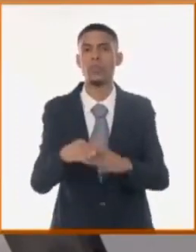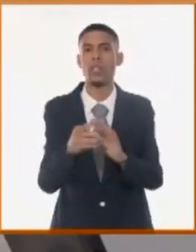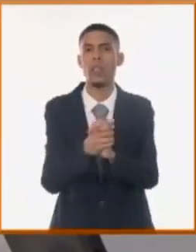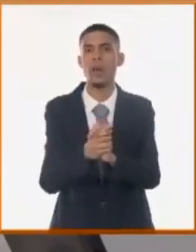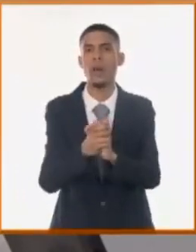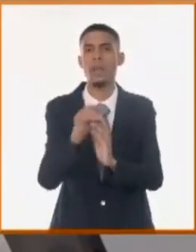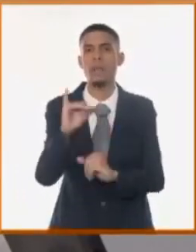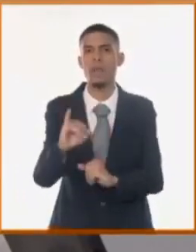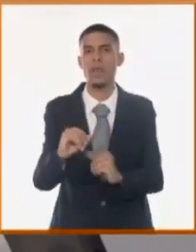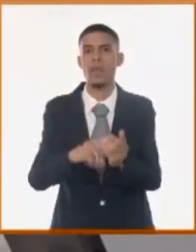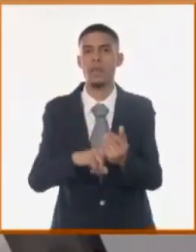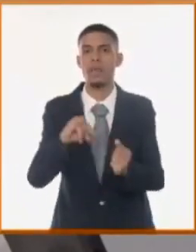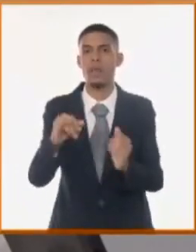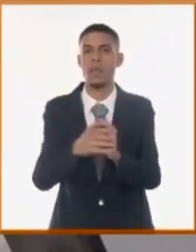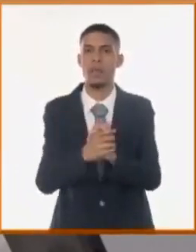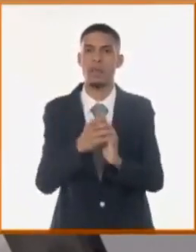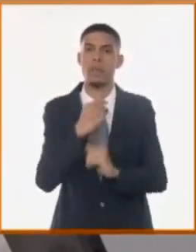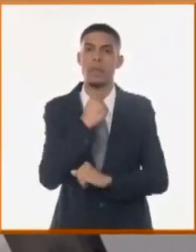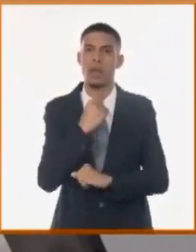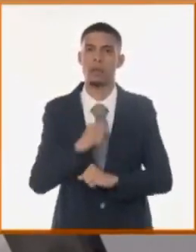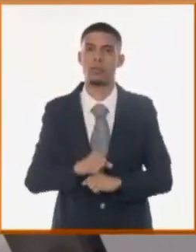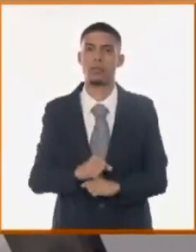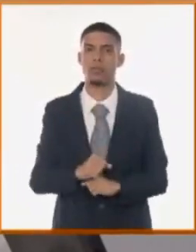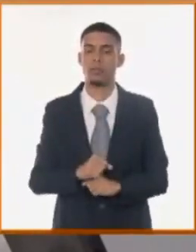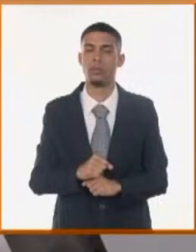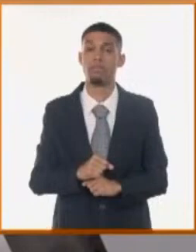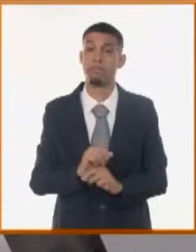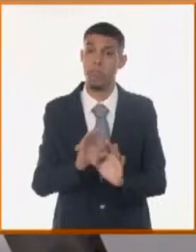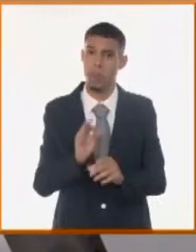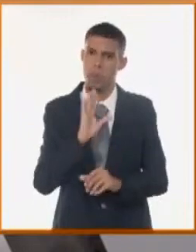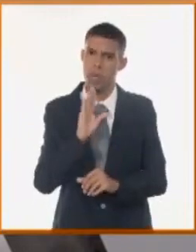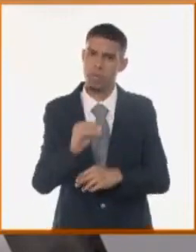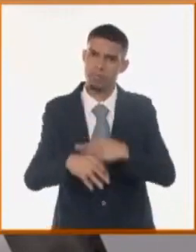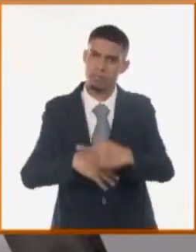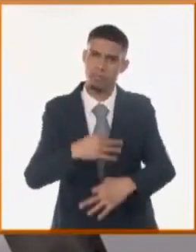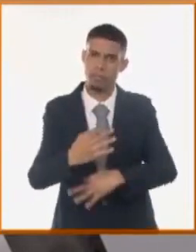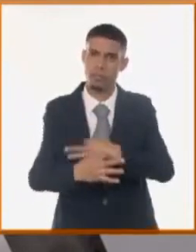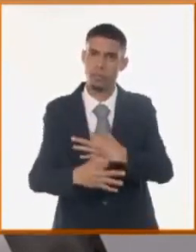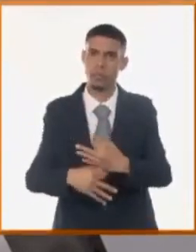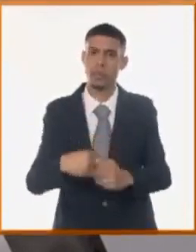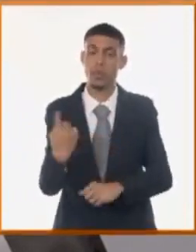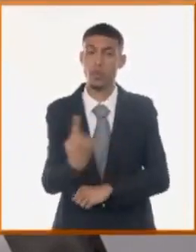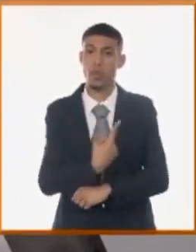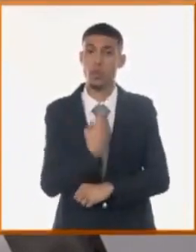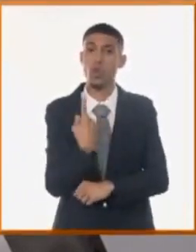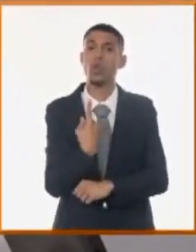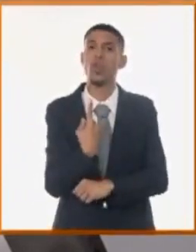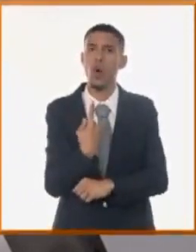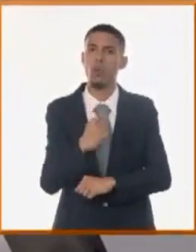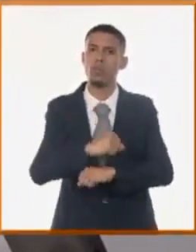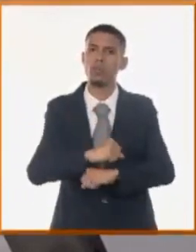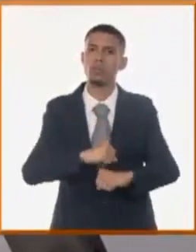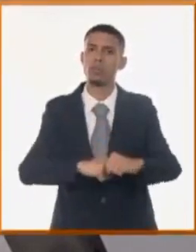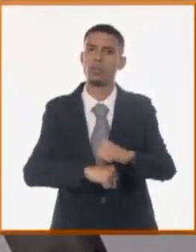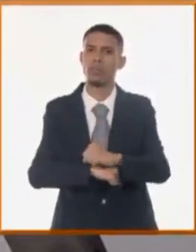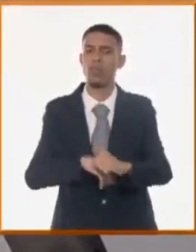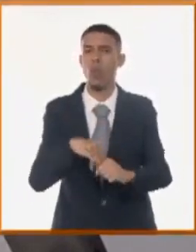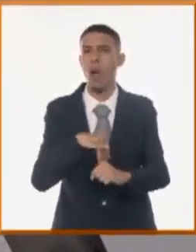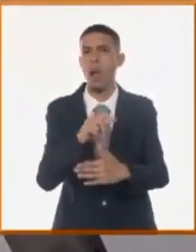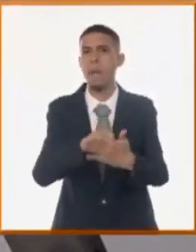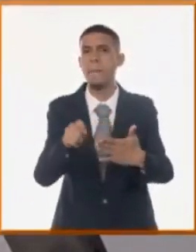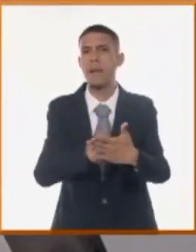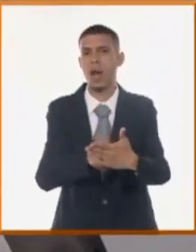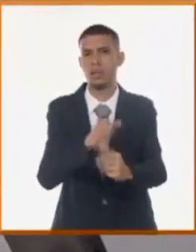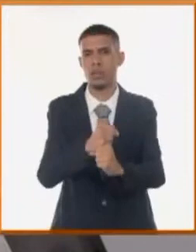sigue siendo el único accionista. Decir, como bien decía, nosotros hemos trazado una estrategia que dura hasta este año 2024, donde